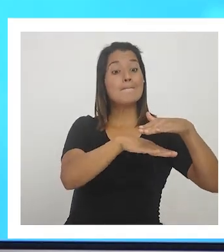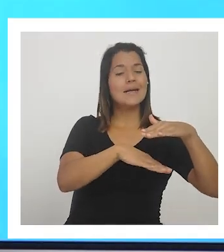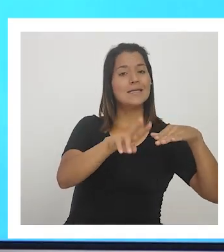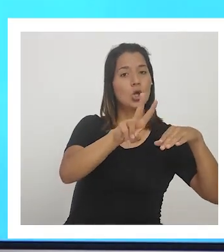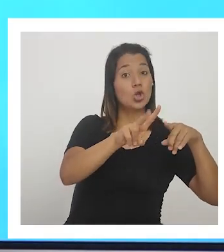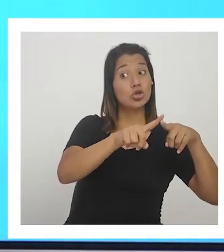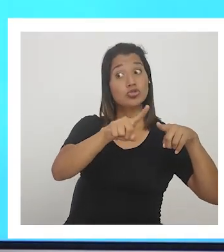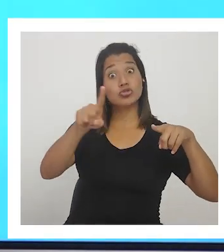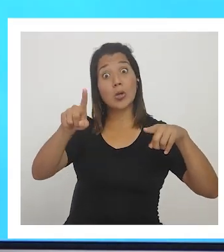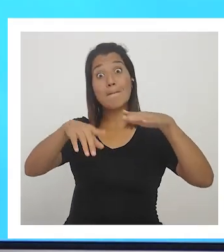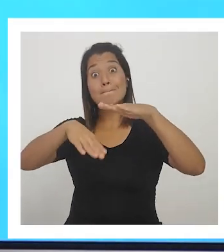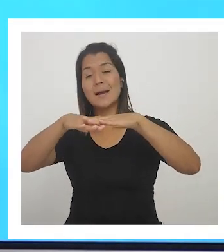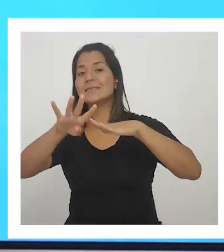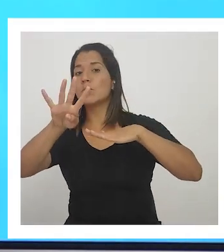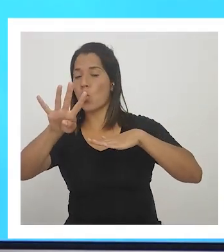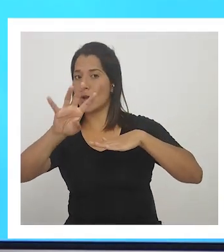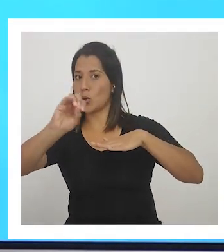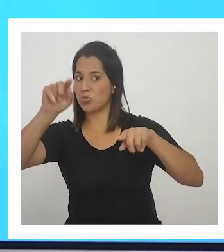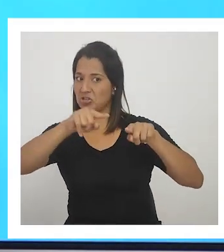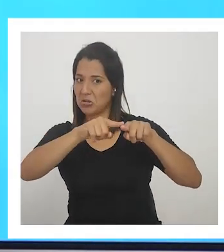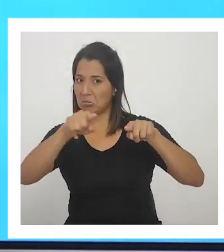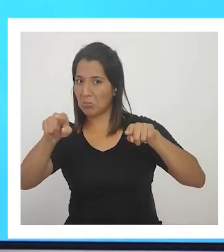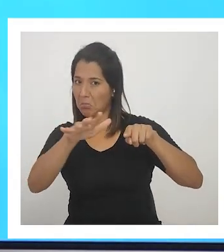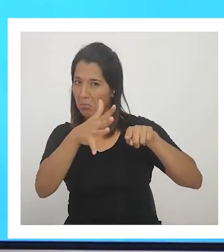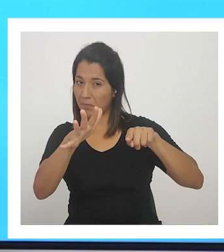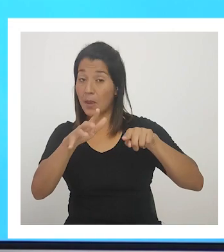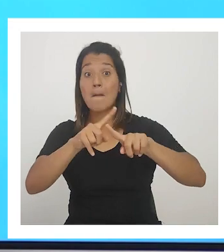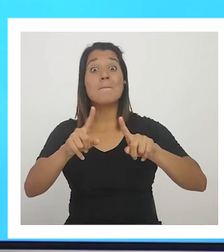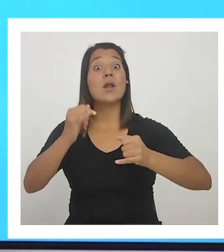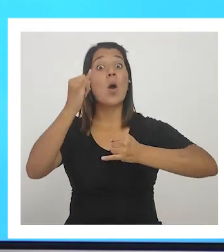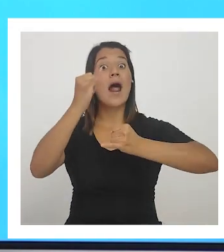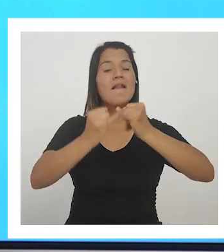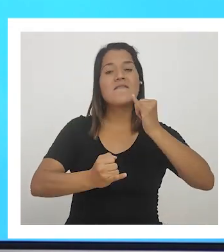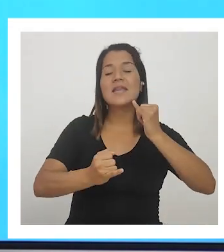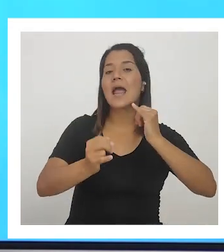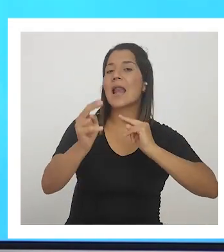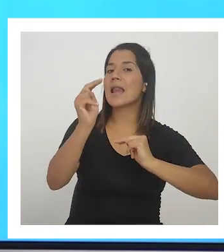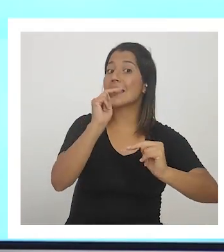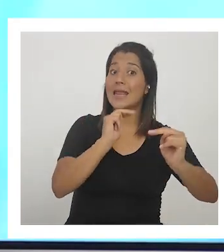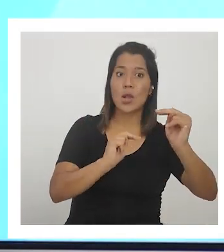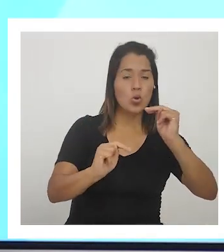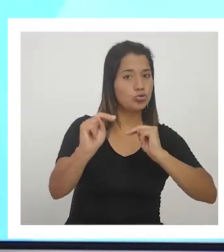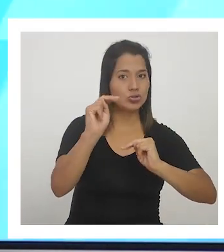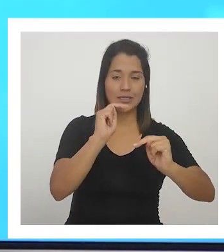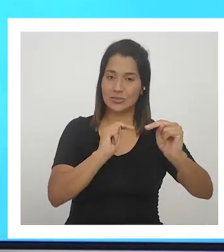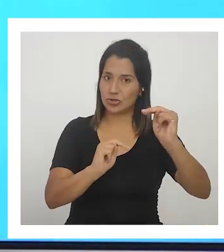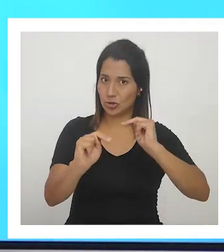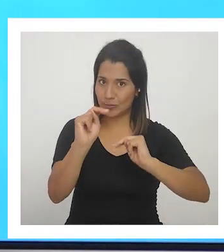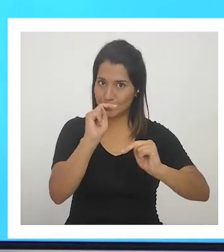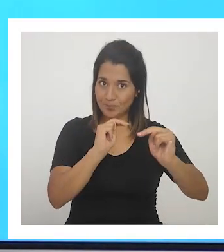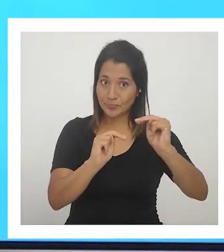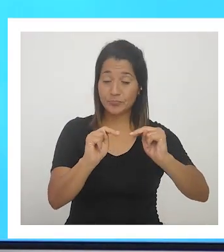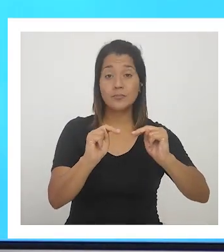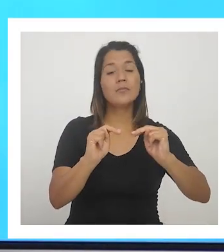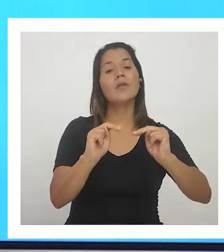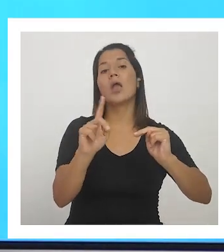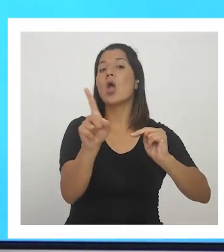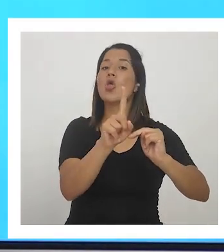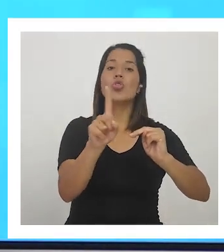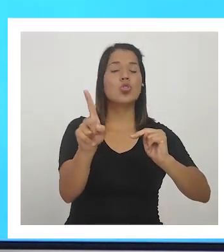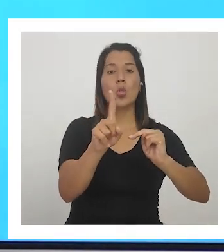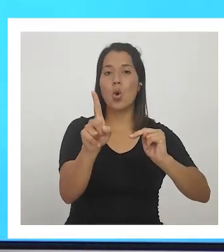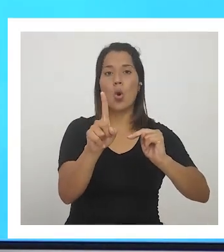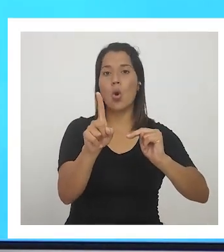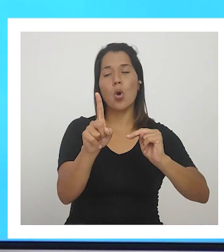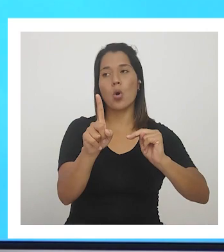4. Al final la negociación no consideró, por decirlo así, la base del